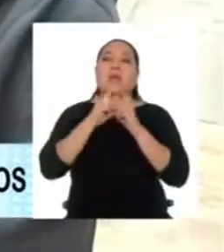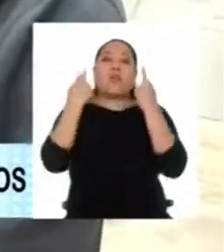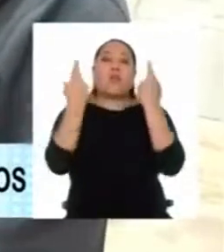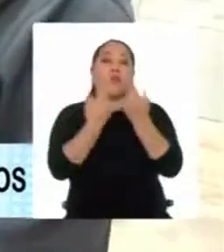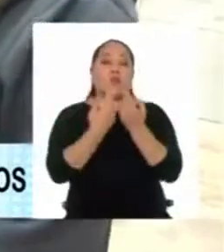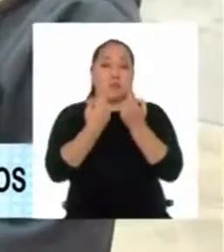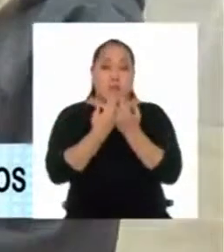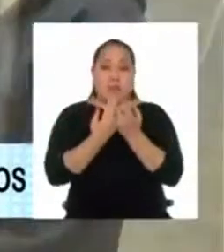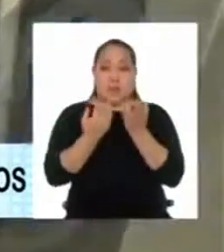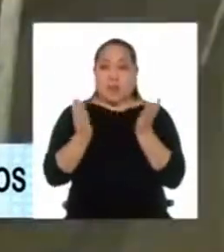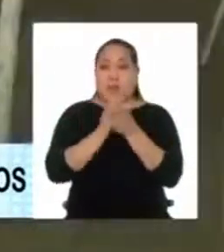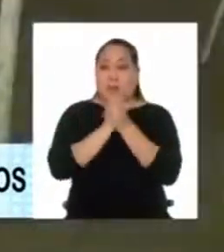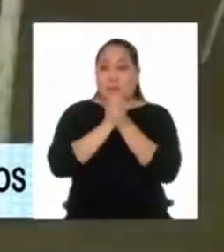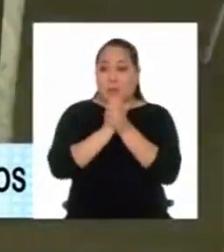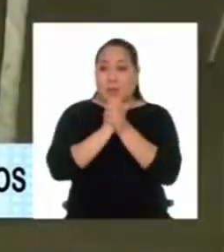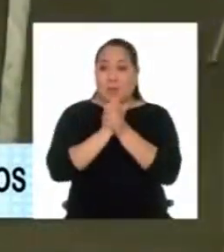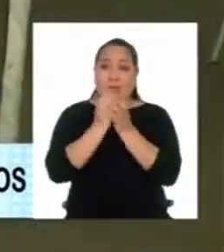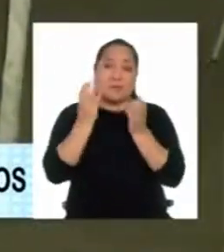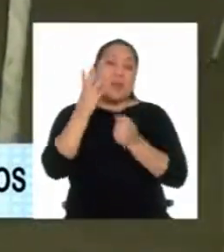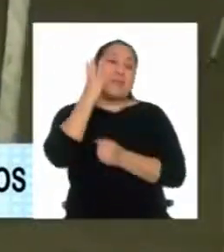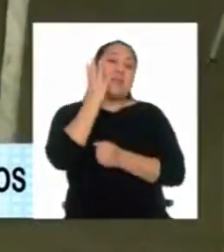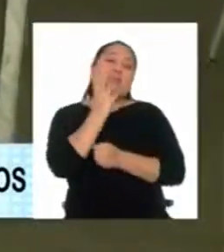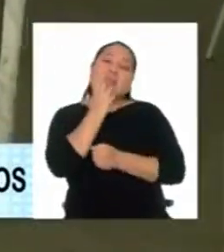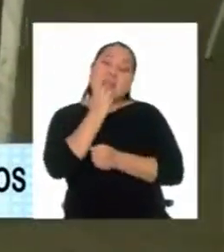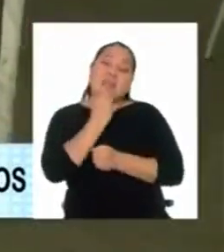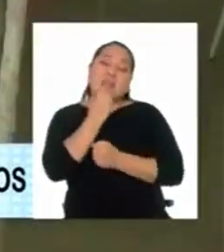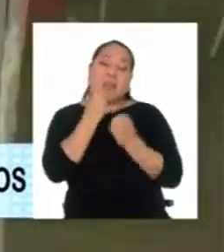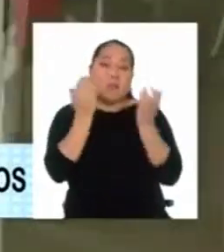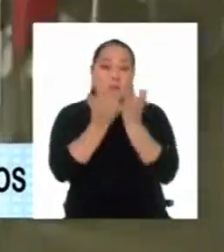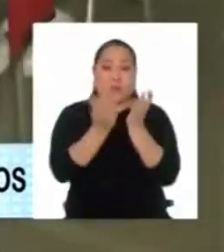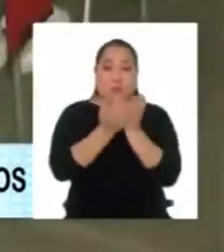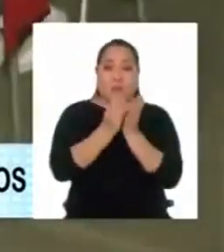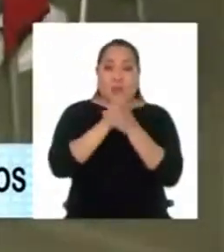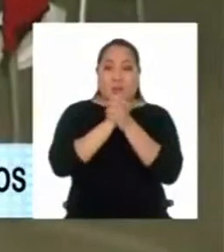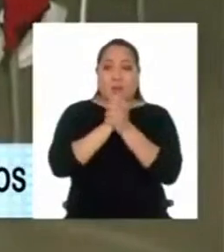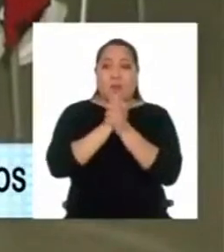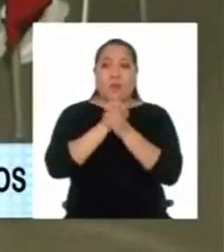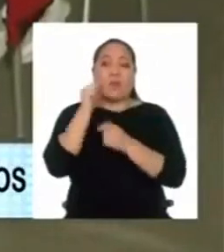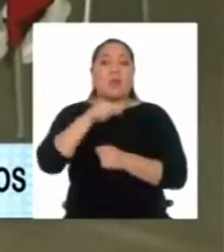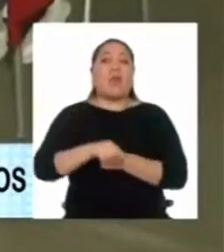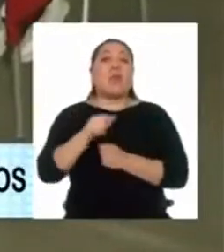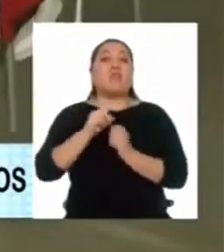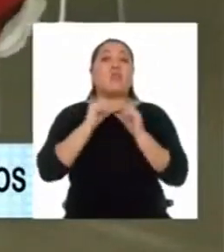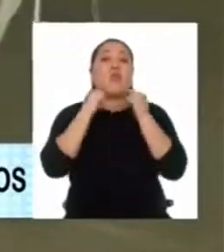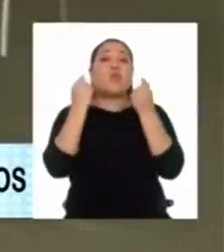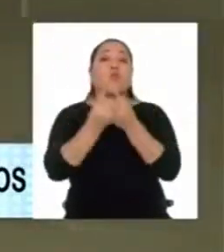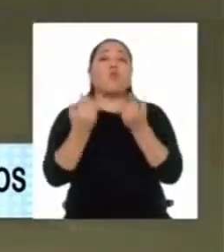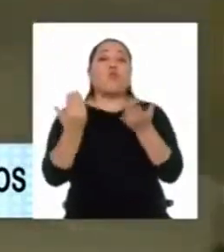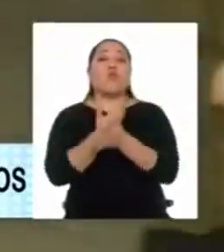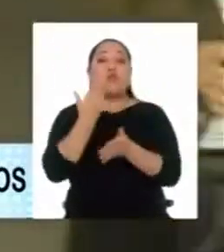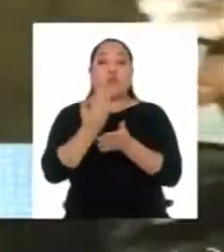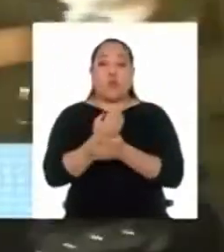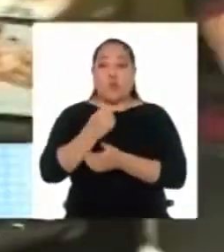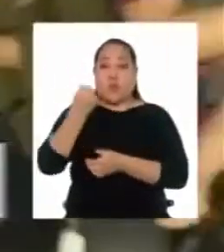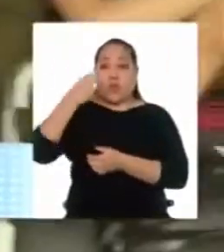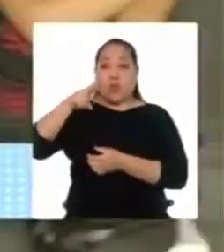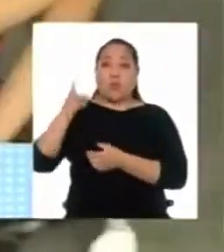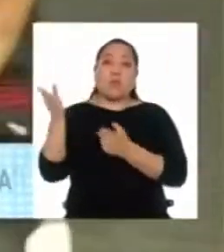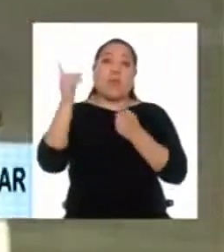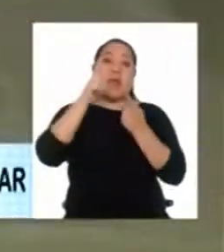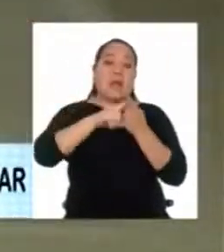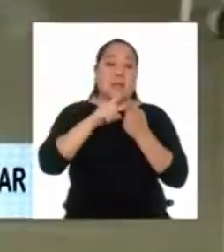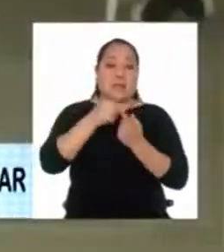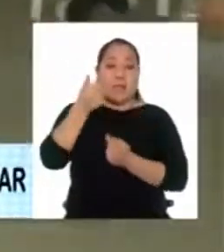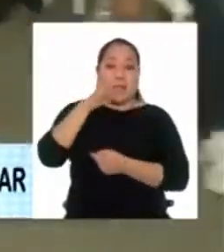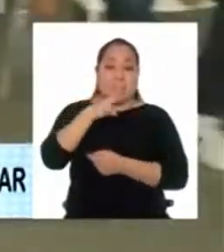salir a la calle más frecuentemente. Los menores de este nuevo grupo etario de 12 a 15 años podrán acudir con un